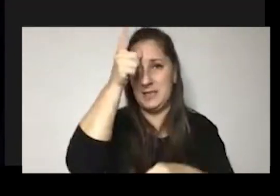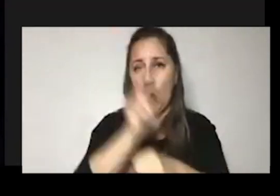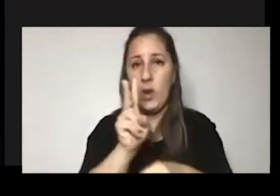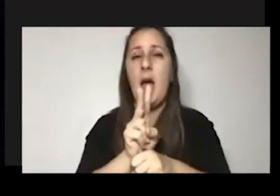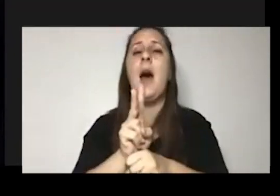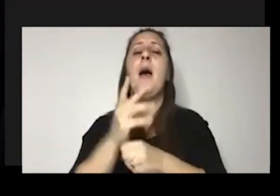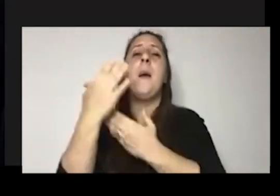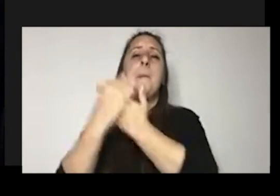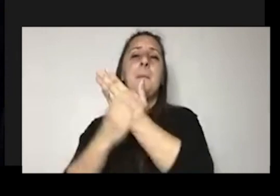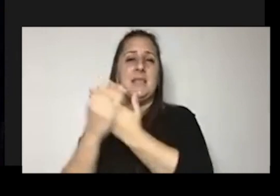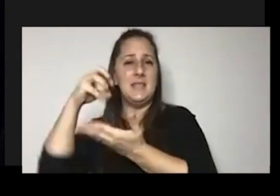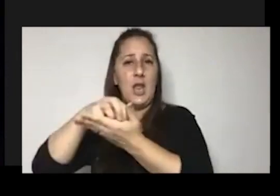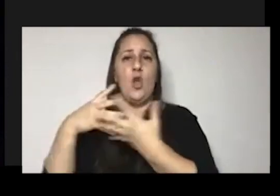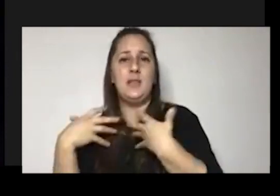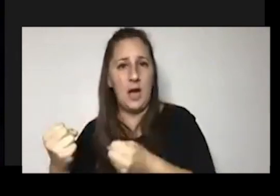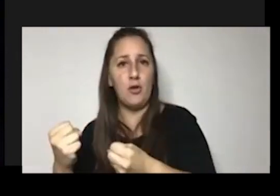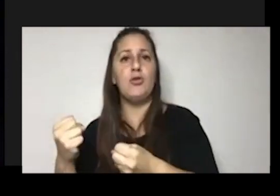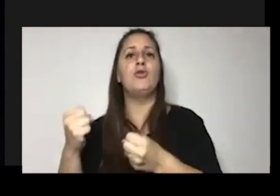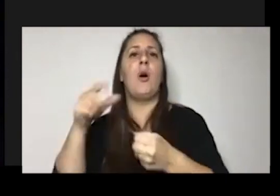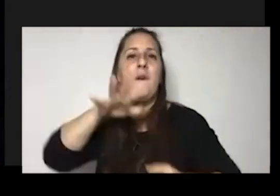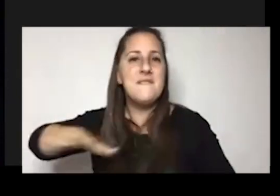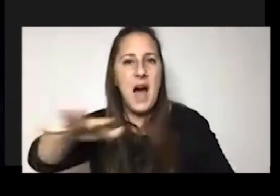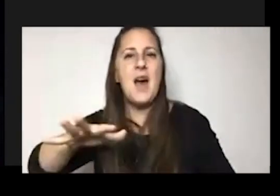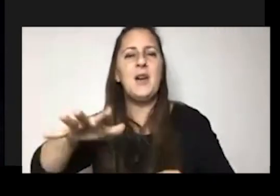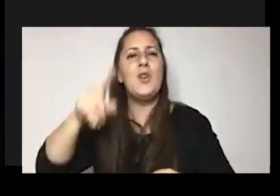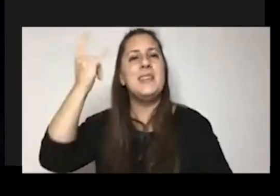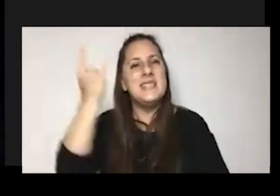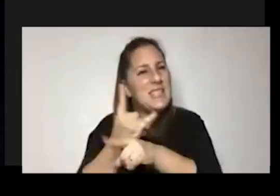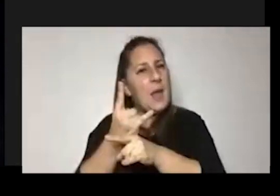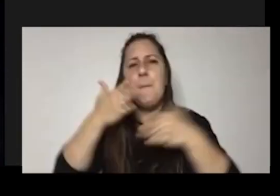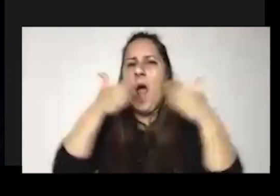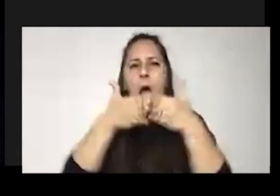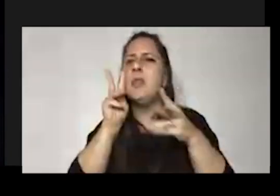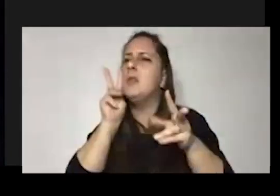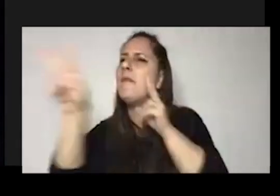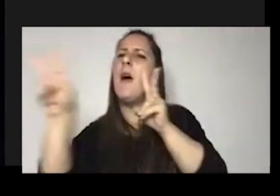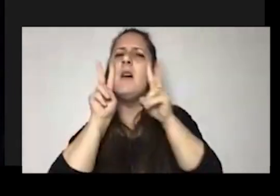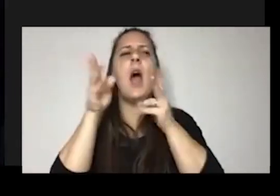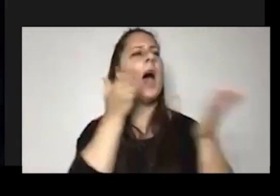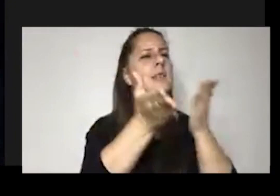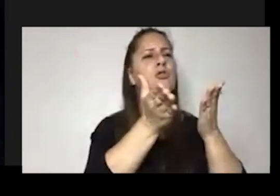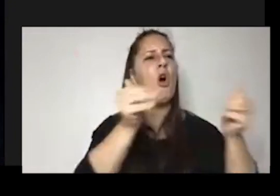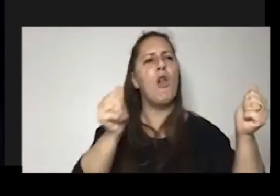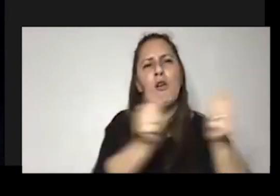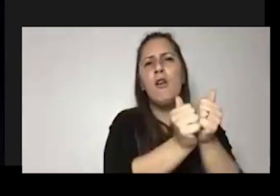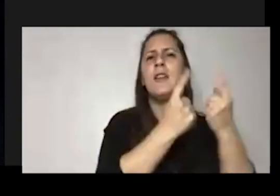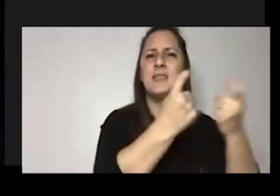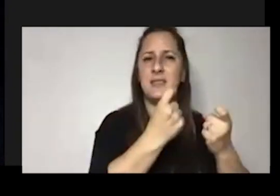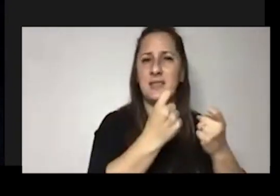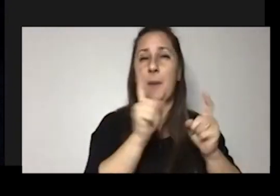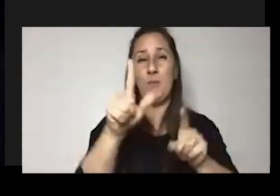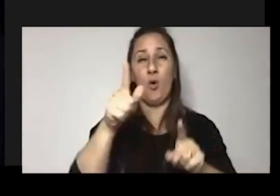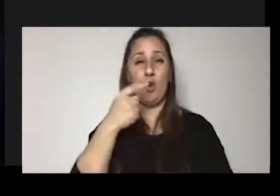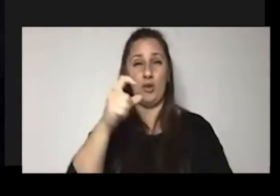en el Estado en tu barrio, en donde siempre la agencia está presente, asesorando, como en este caso lo hizo César, sobre la tramitación